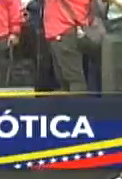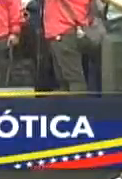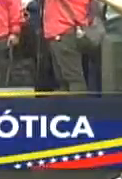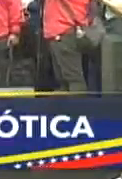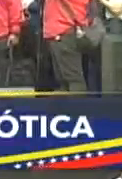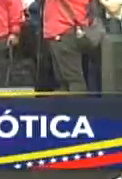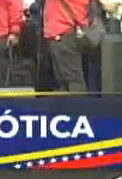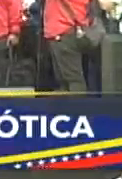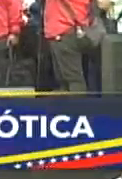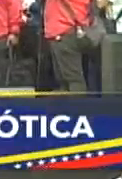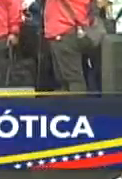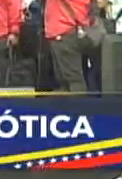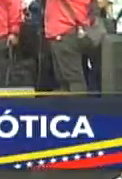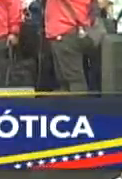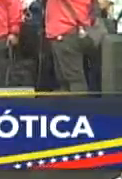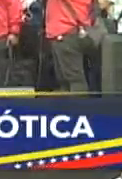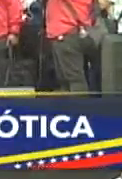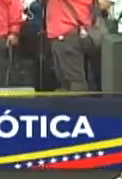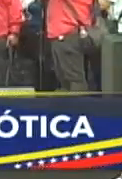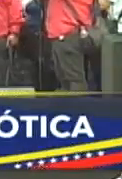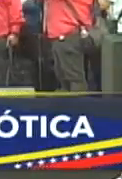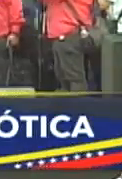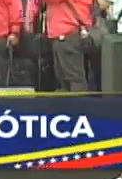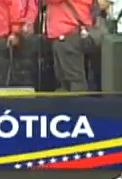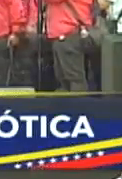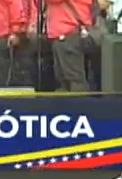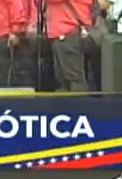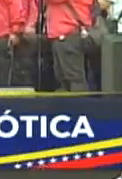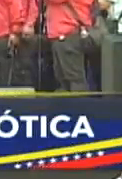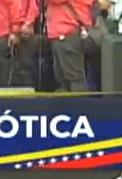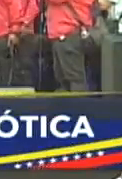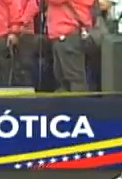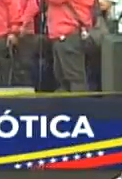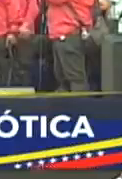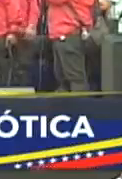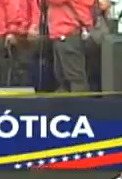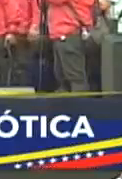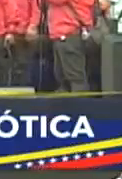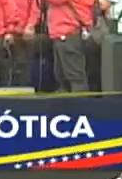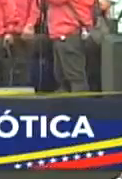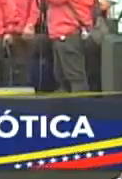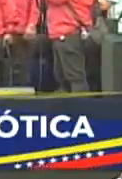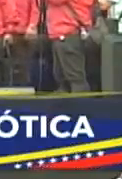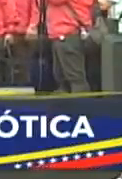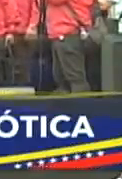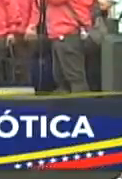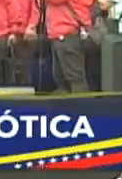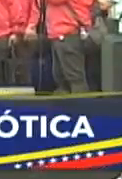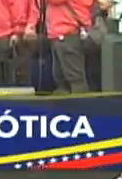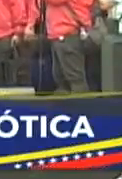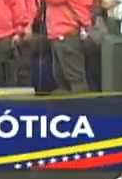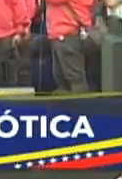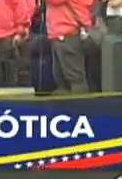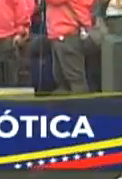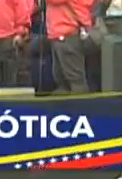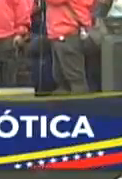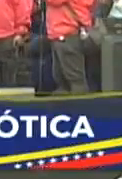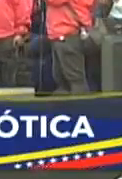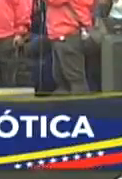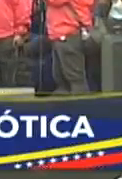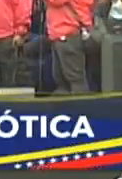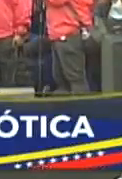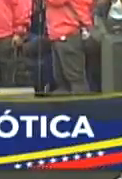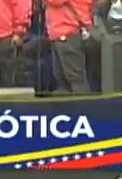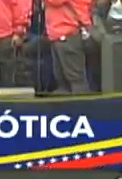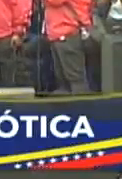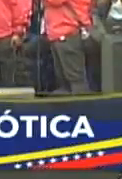oro! ¡Que viva la juventud venezolana! Gracias, presidente, por creer en nosotros. Gracias, presidente, porque cuando nos mira, se le